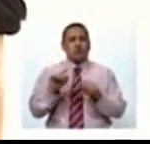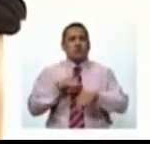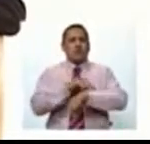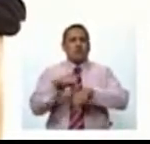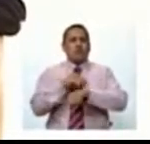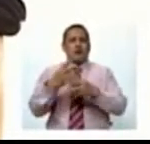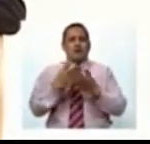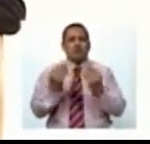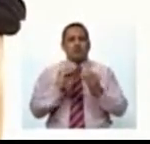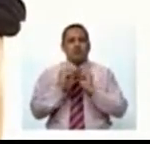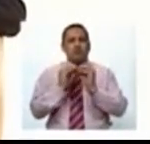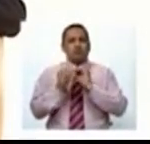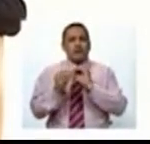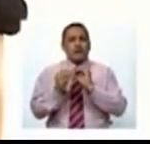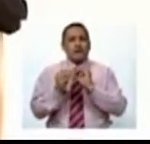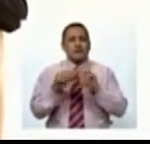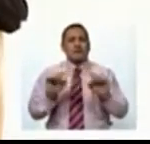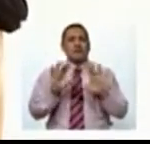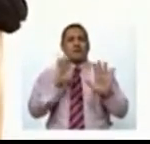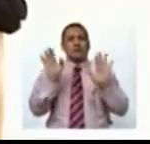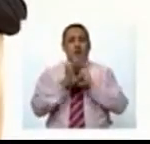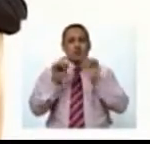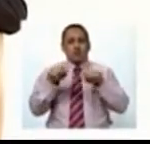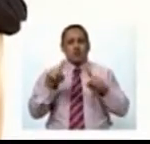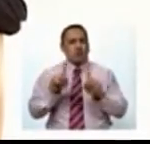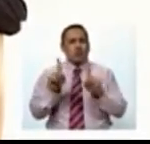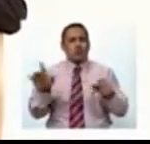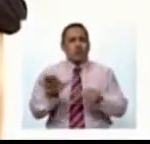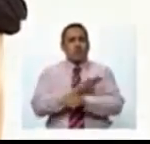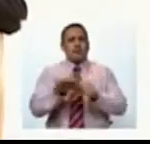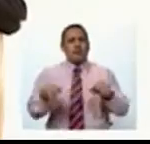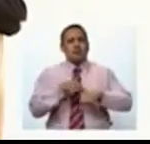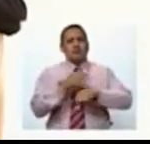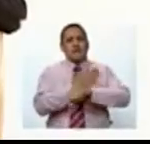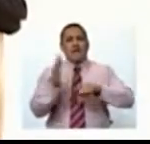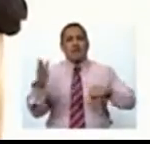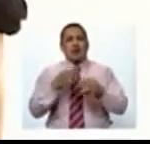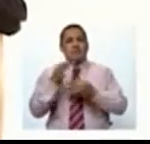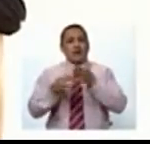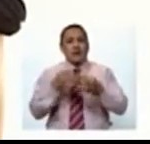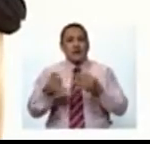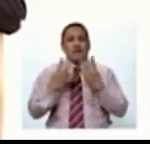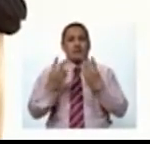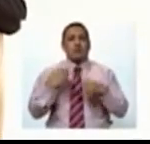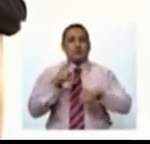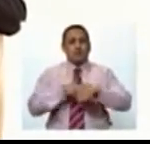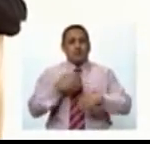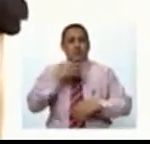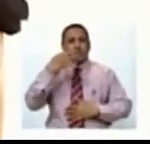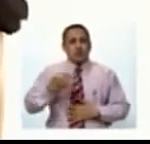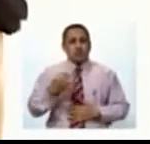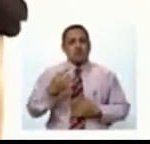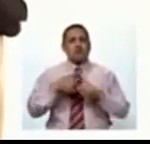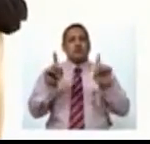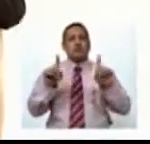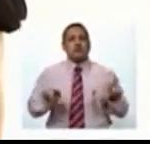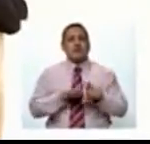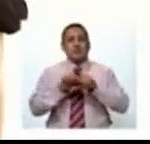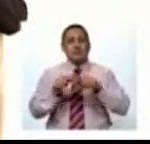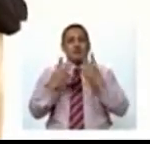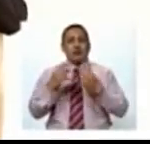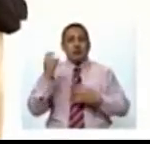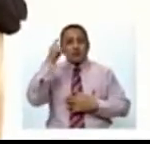mucho en resolver algo. Entonces, no es suficiente el transcurso del tiempo para decir si estamos ante un plazo razonable o no, sino también tenemos que ver